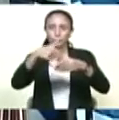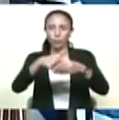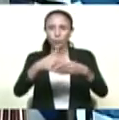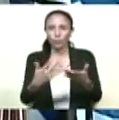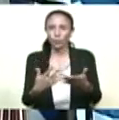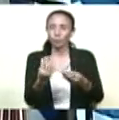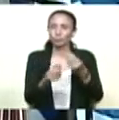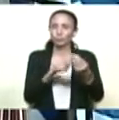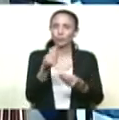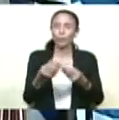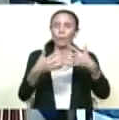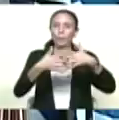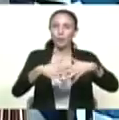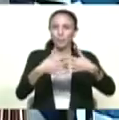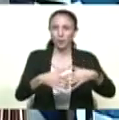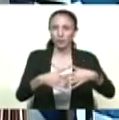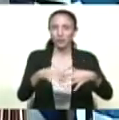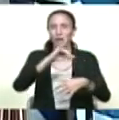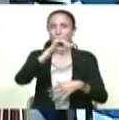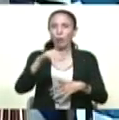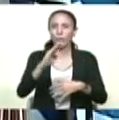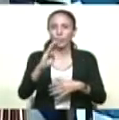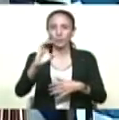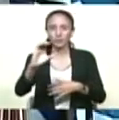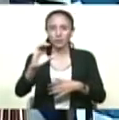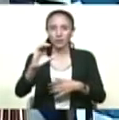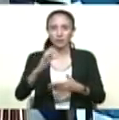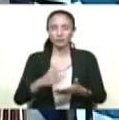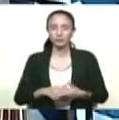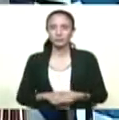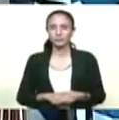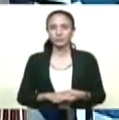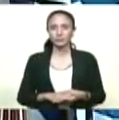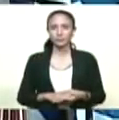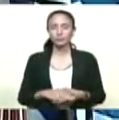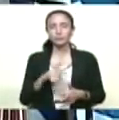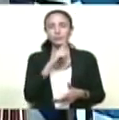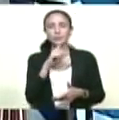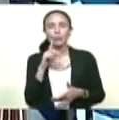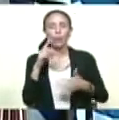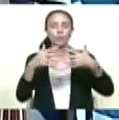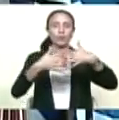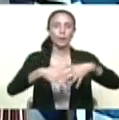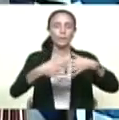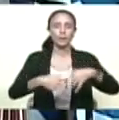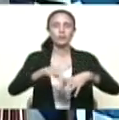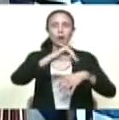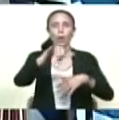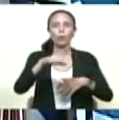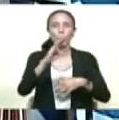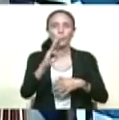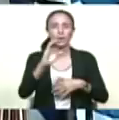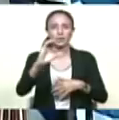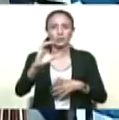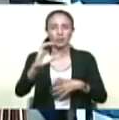por la empresa j veces energy fueron modificados